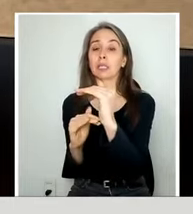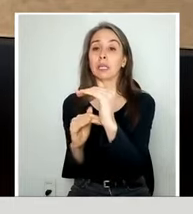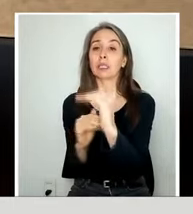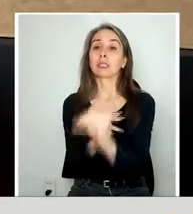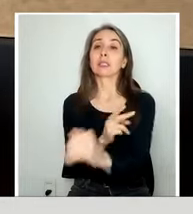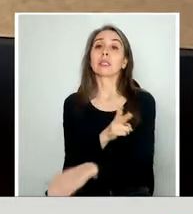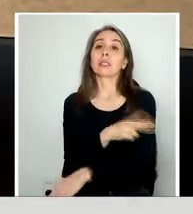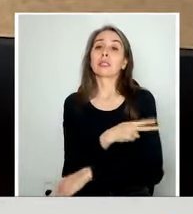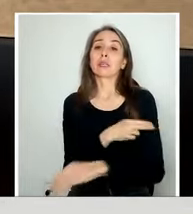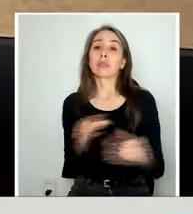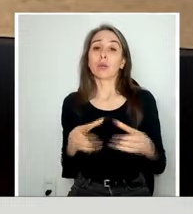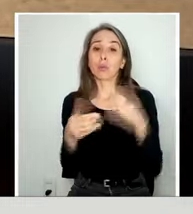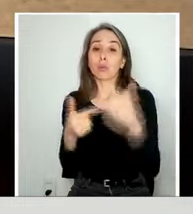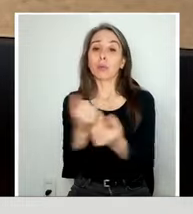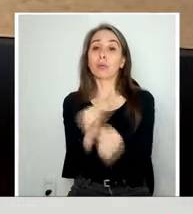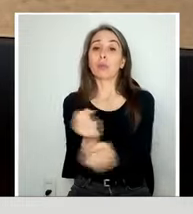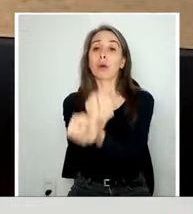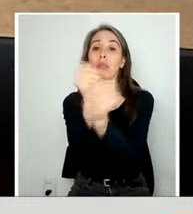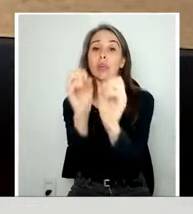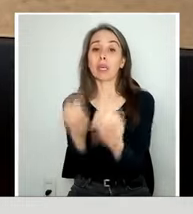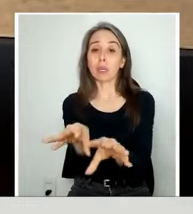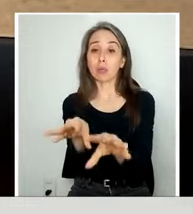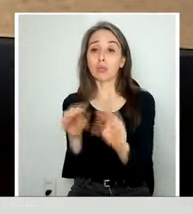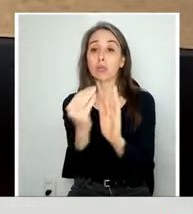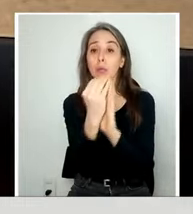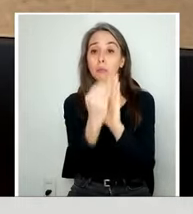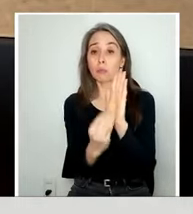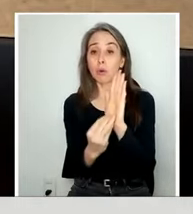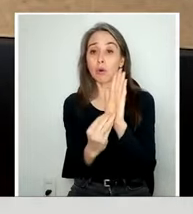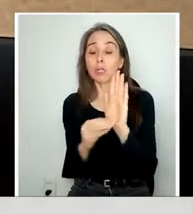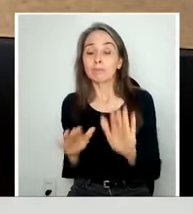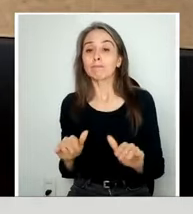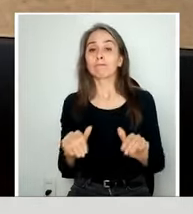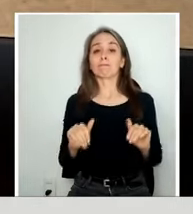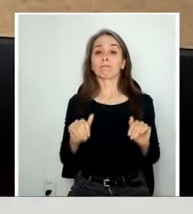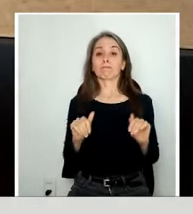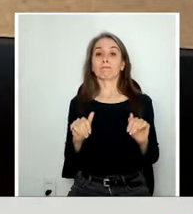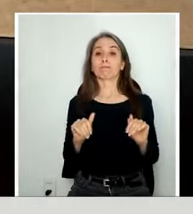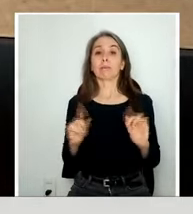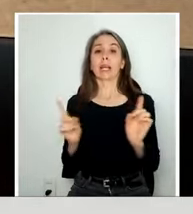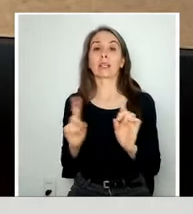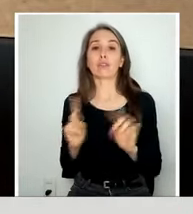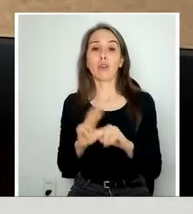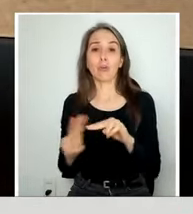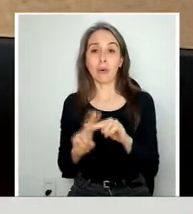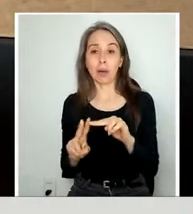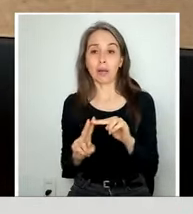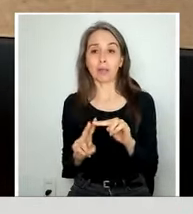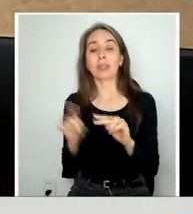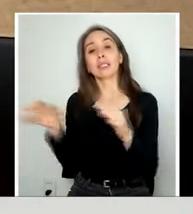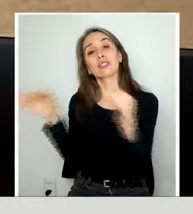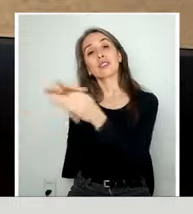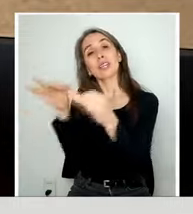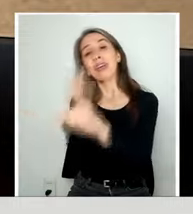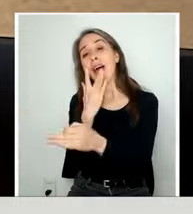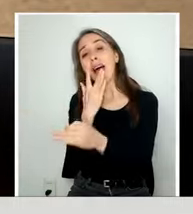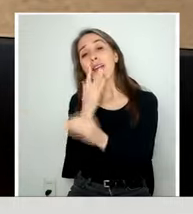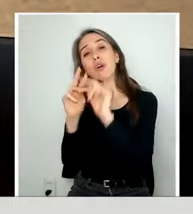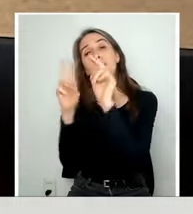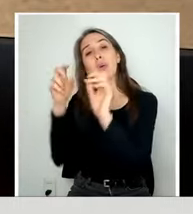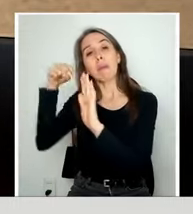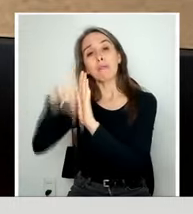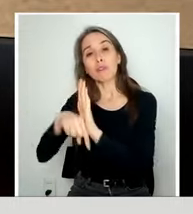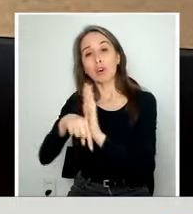y establece obviamente un desincentivo aquello ocurra esto de fondo señor presidente no acostumbramos